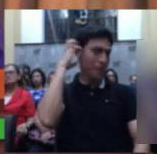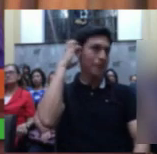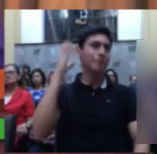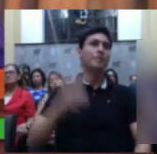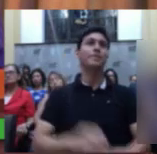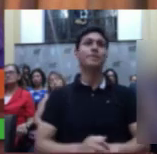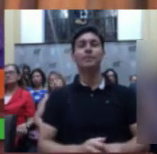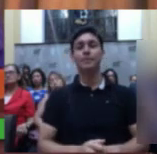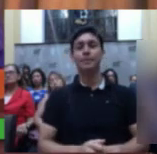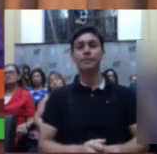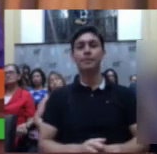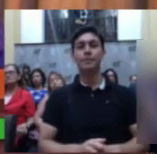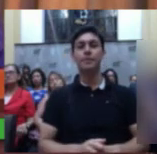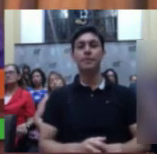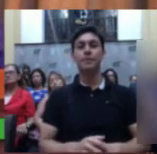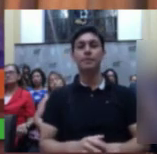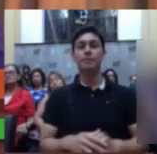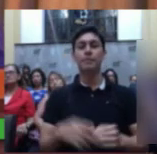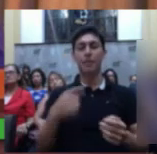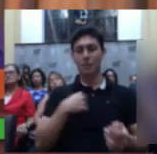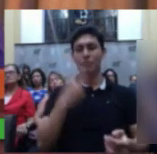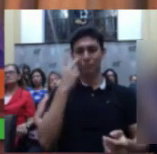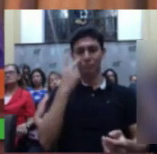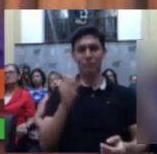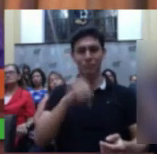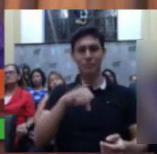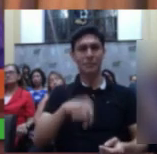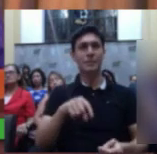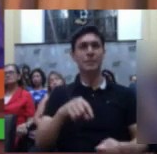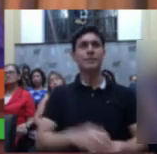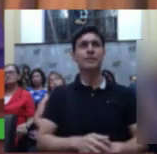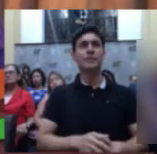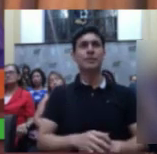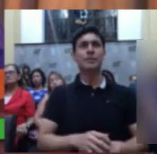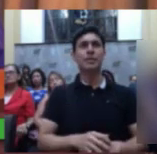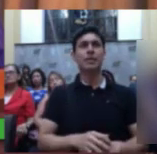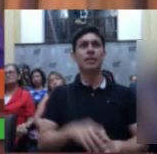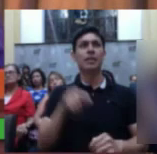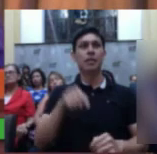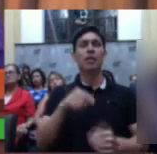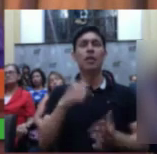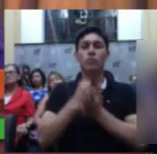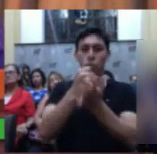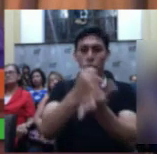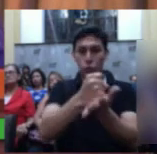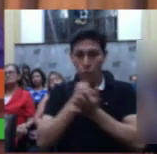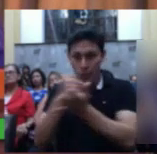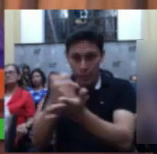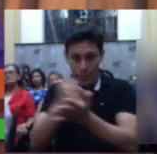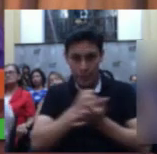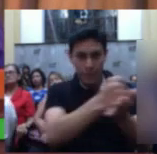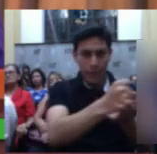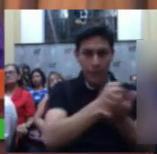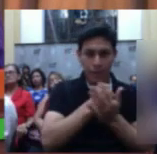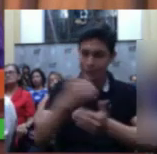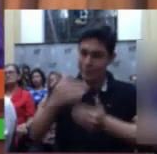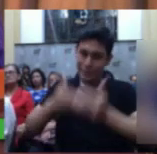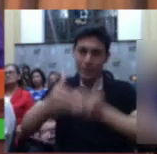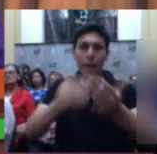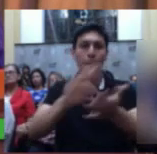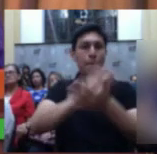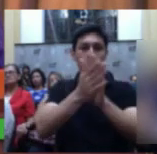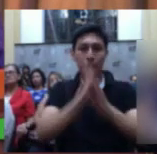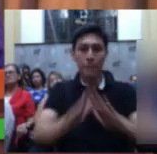senderista y constatamos que el país era viable en la solidaridad de la gran marcha por la paz